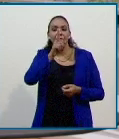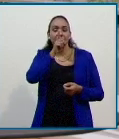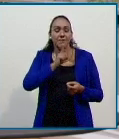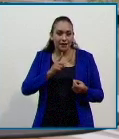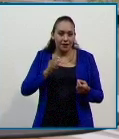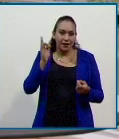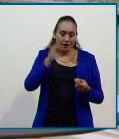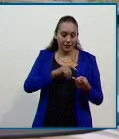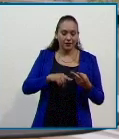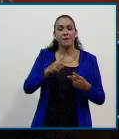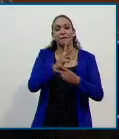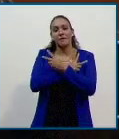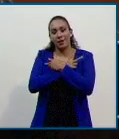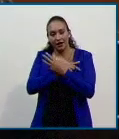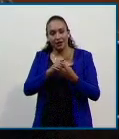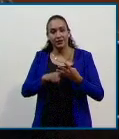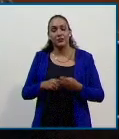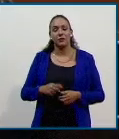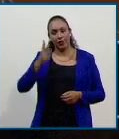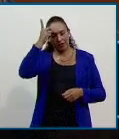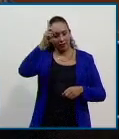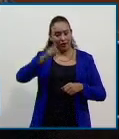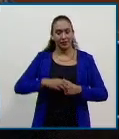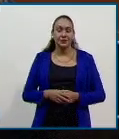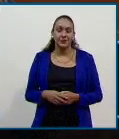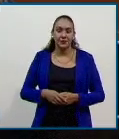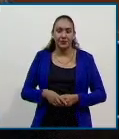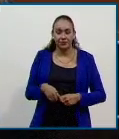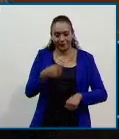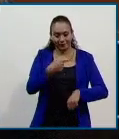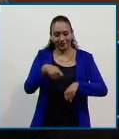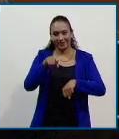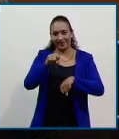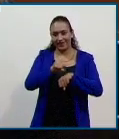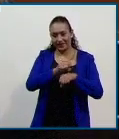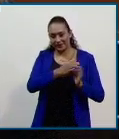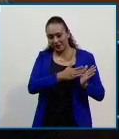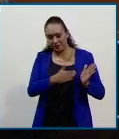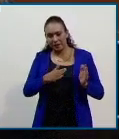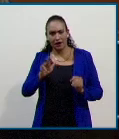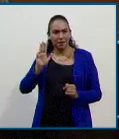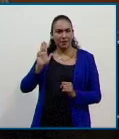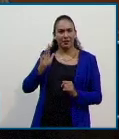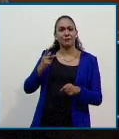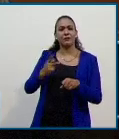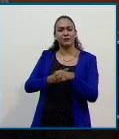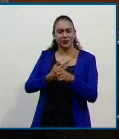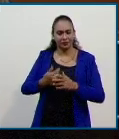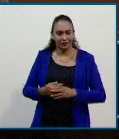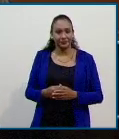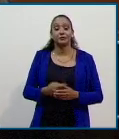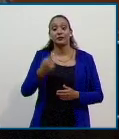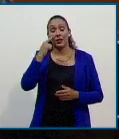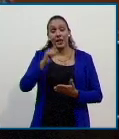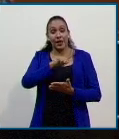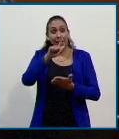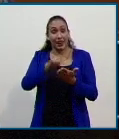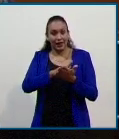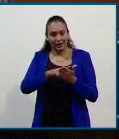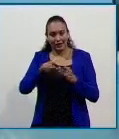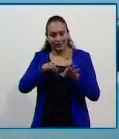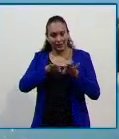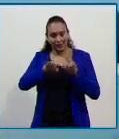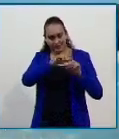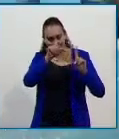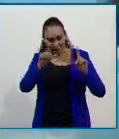y vacaciones. En su sesión de este miércoles, la segunda sala de la Corte determinó que la reforma a la Ley Federal del Trabajo,